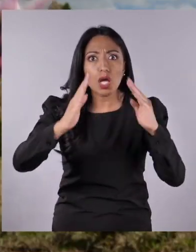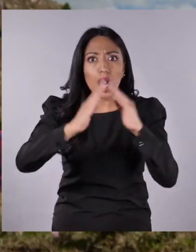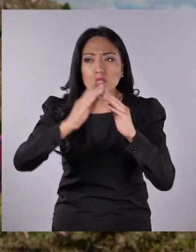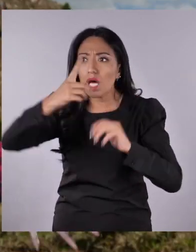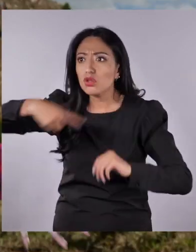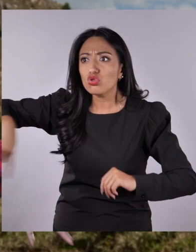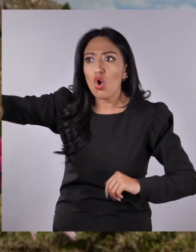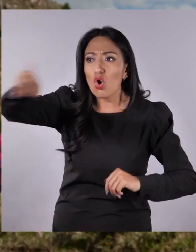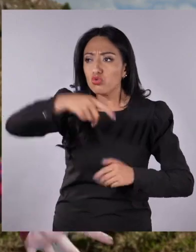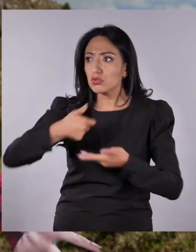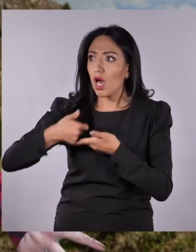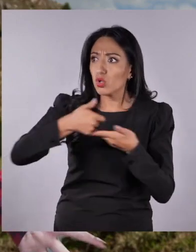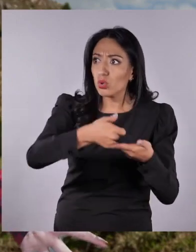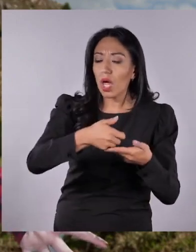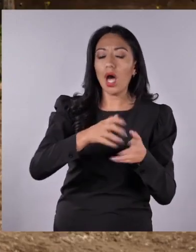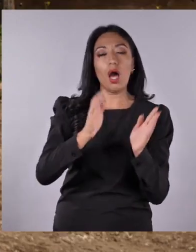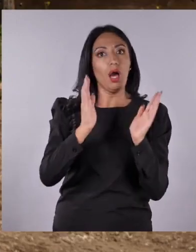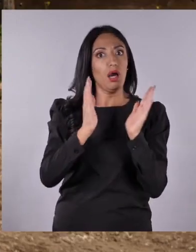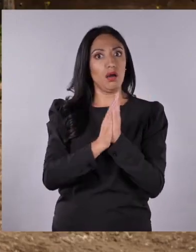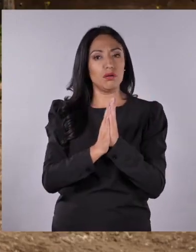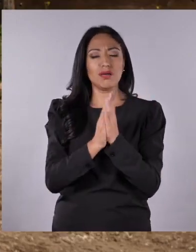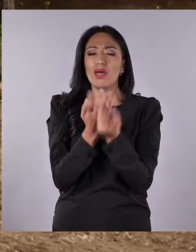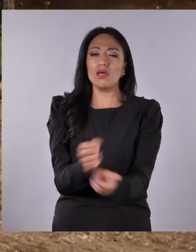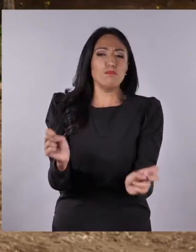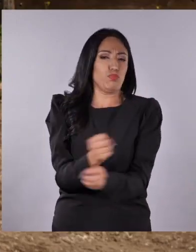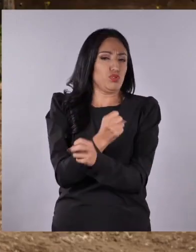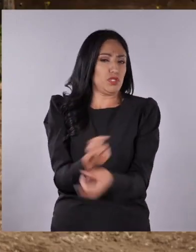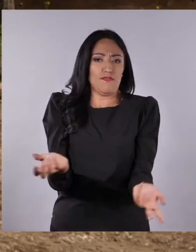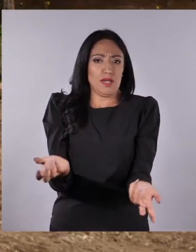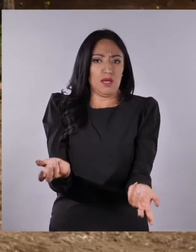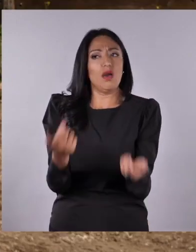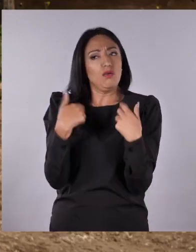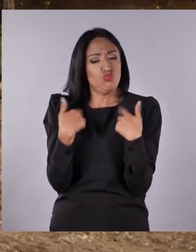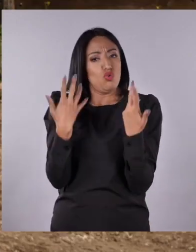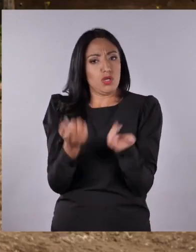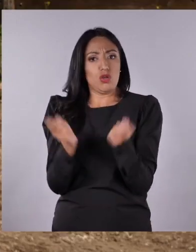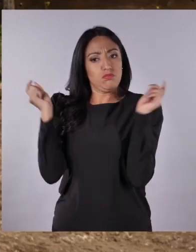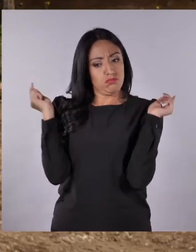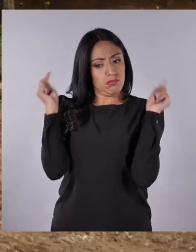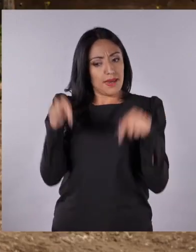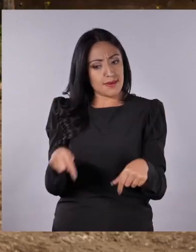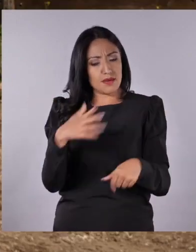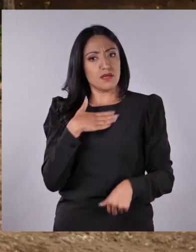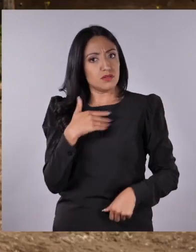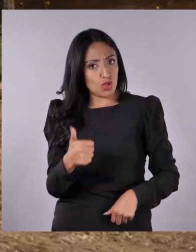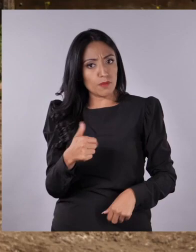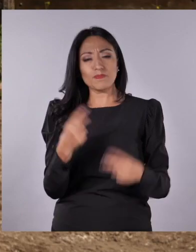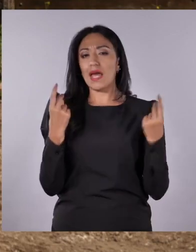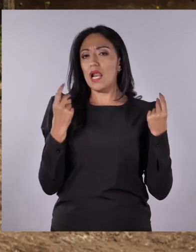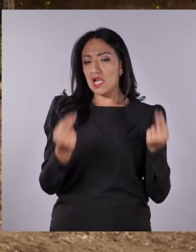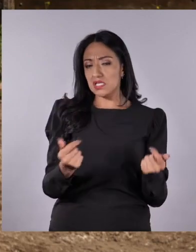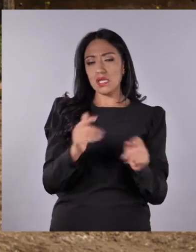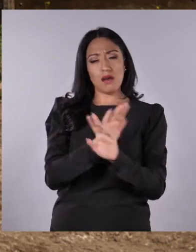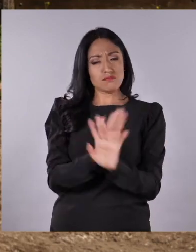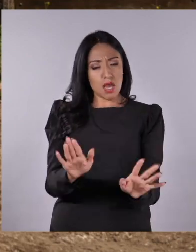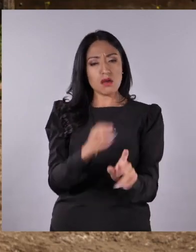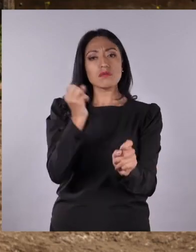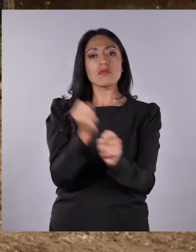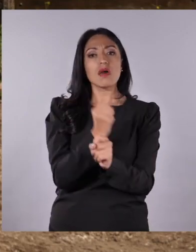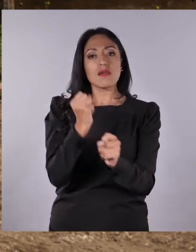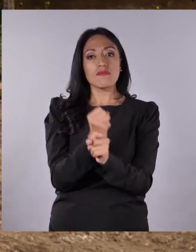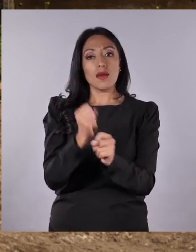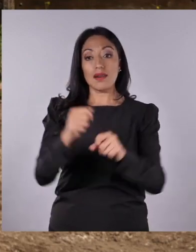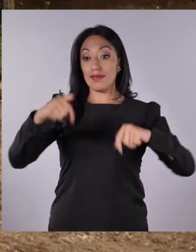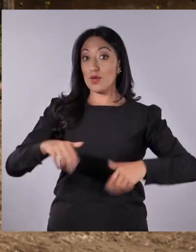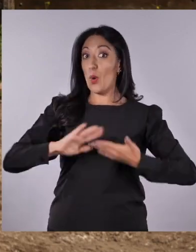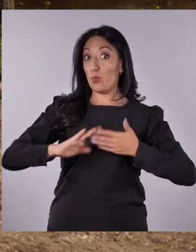entre todos los miembros de una comunidad? Era imposible que me perdiera esto. Así que aquí estoy, lista y dispuesta para trabajar